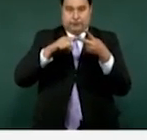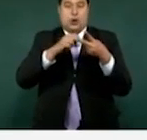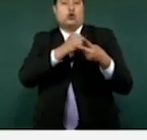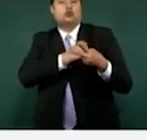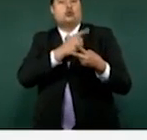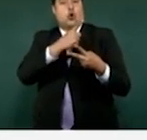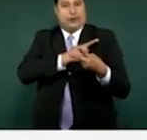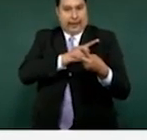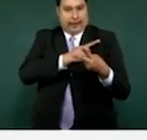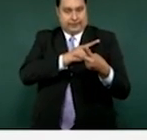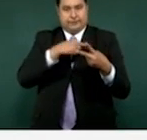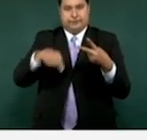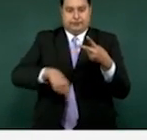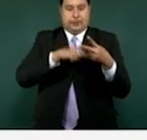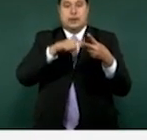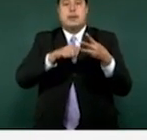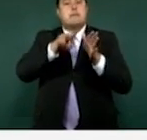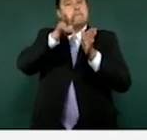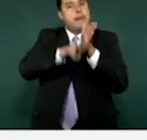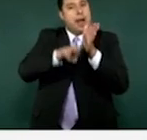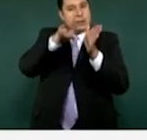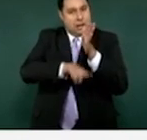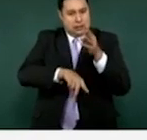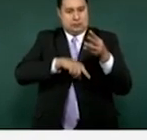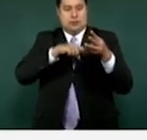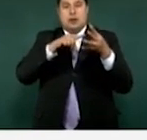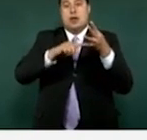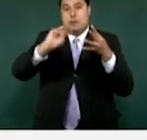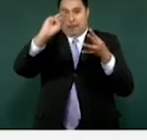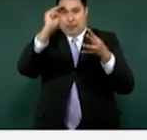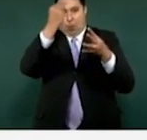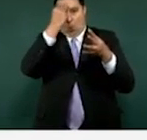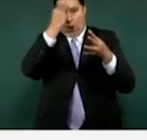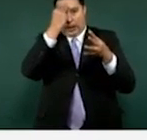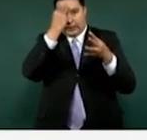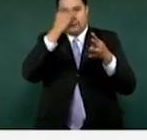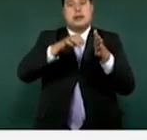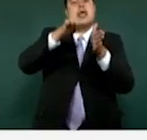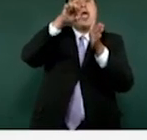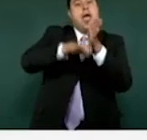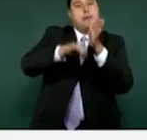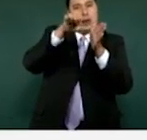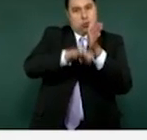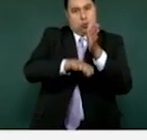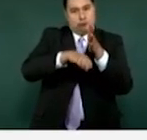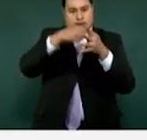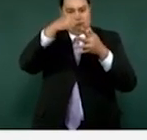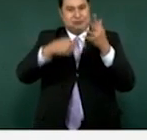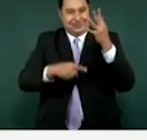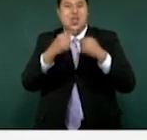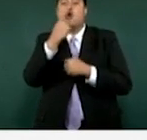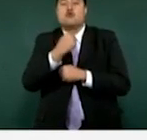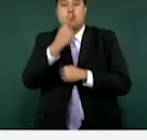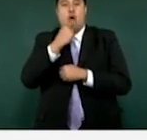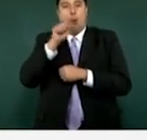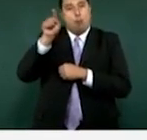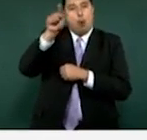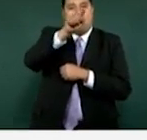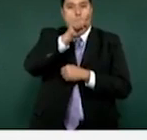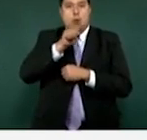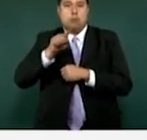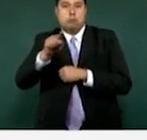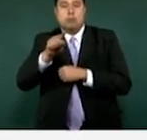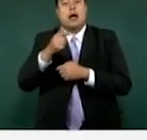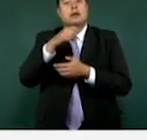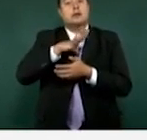de Graciano Sánchez, Ciudad Valles, Matehuala y Ébano. Eso lo podemos ver en los puntos rojos. En los puntos azules